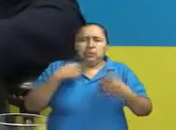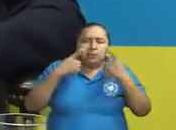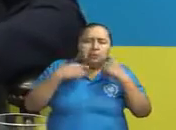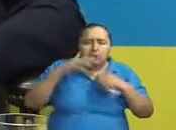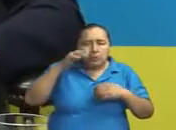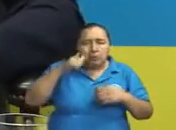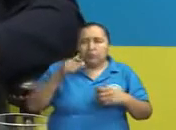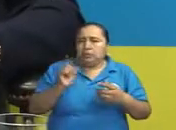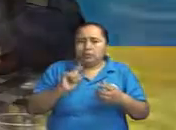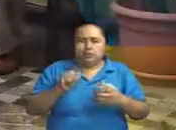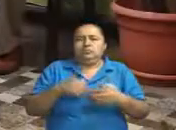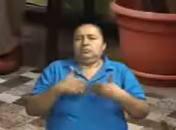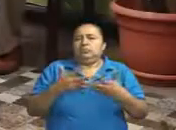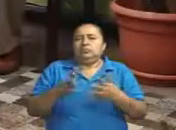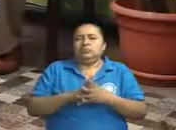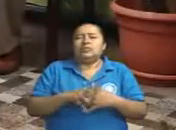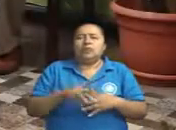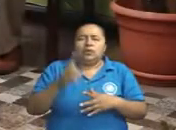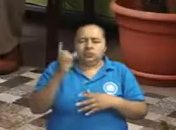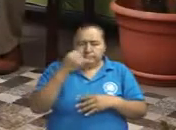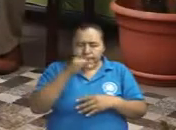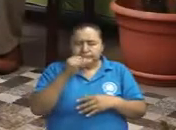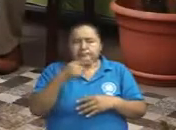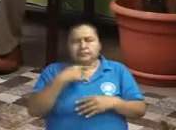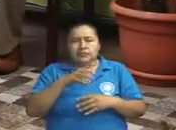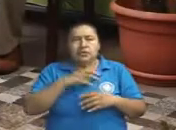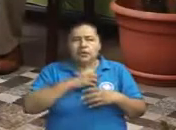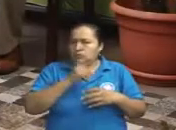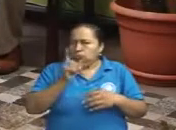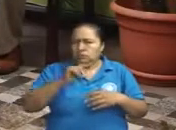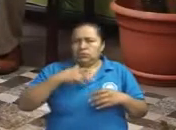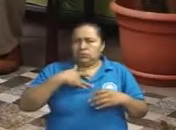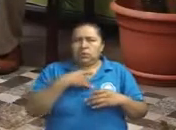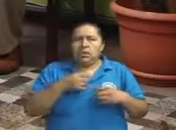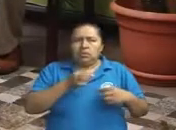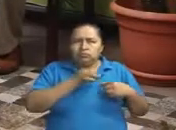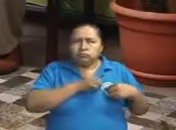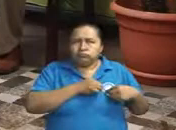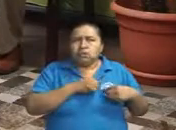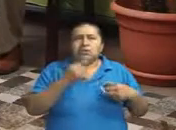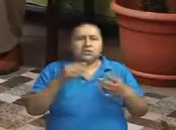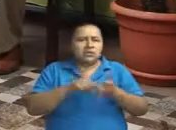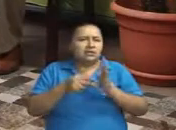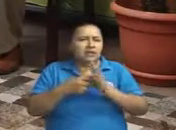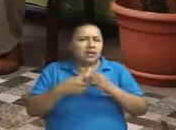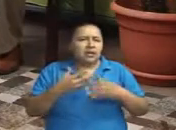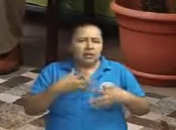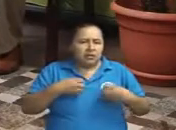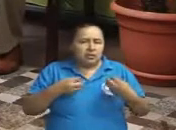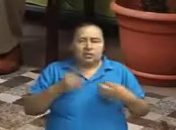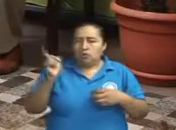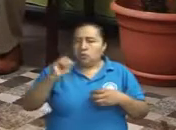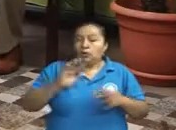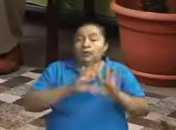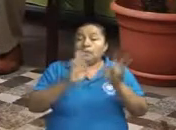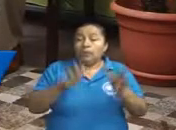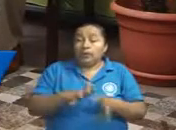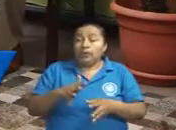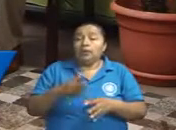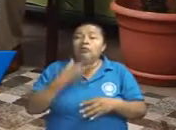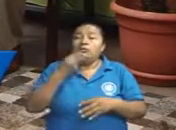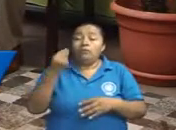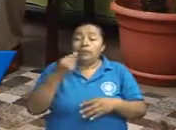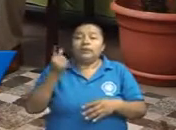llorar. Así es, no necesariamente porque se siente esa pelotita va a ser cáncer, sobre todo en la mujer joven que tiene cambios